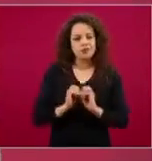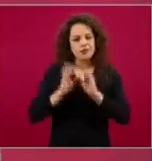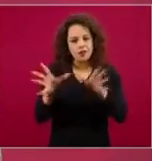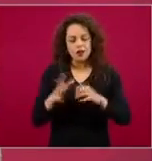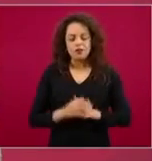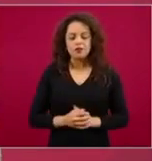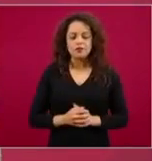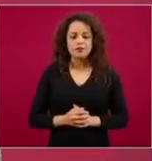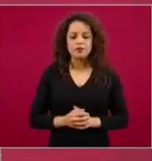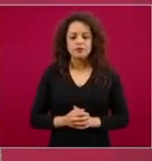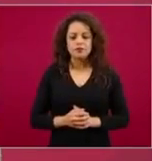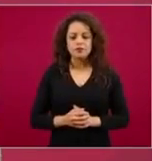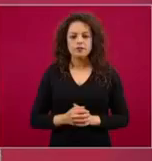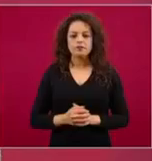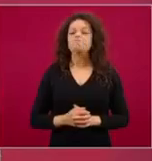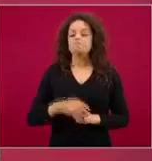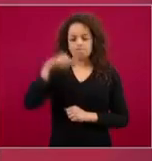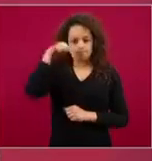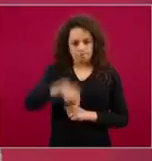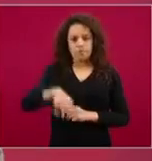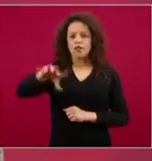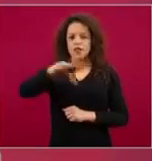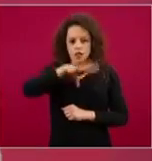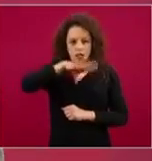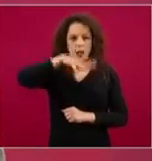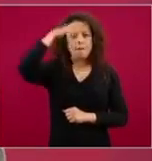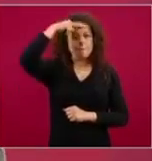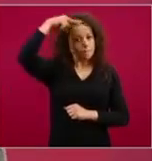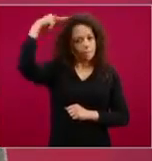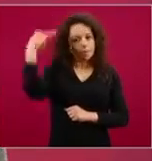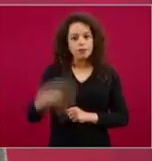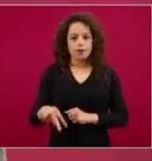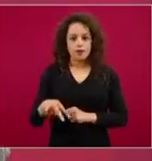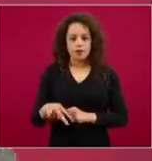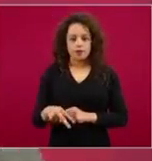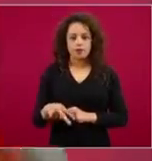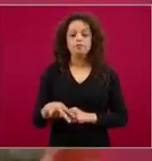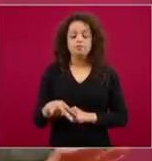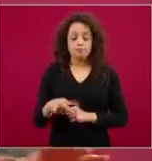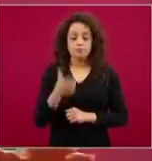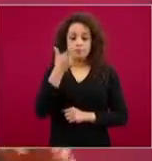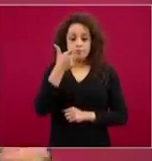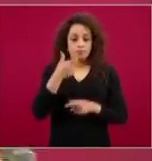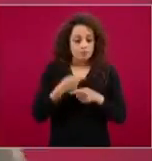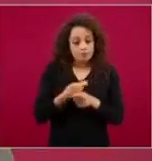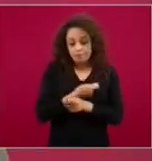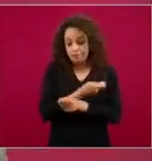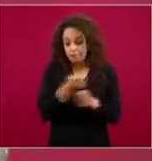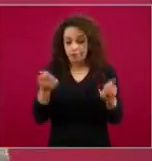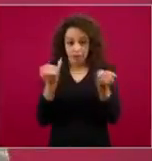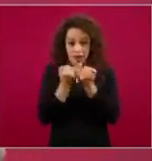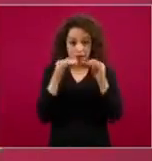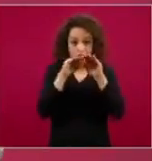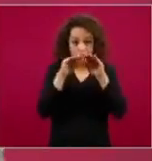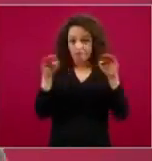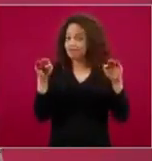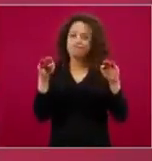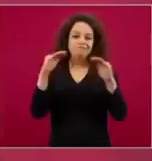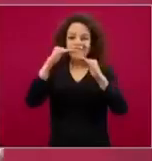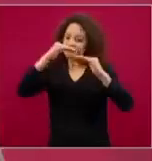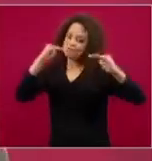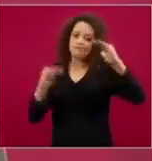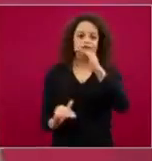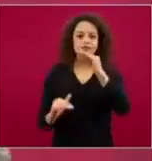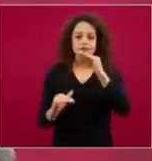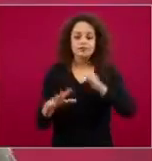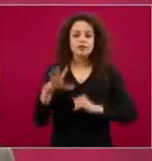es el caso de México, la distribución de la riqueza es muy desigual. Tenemos unas pocas